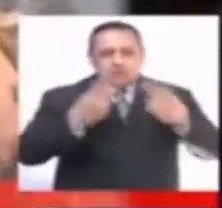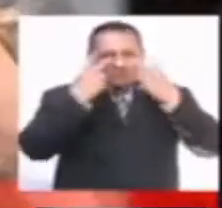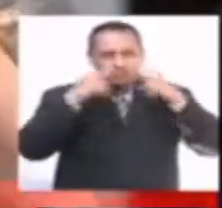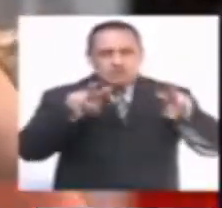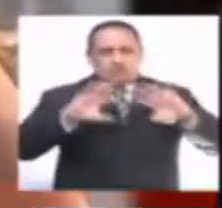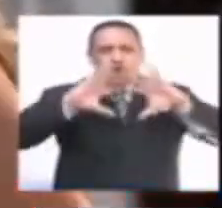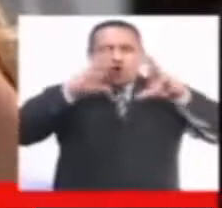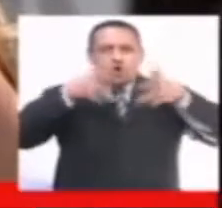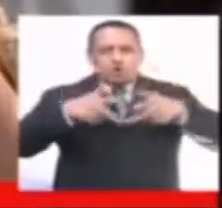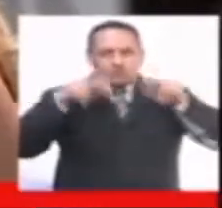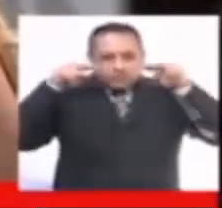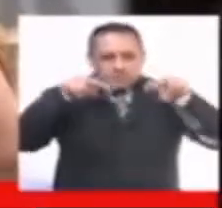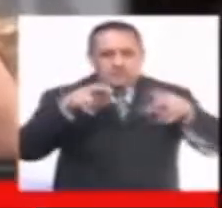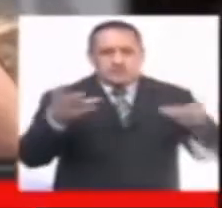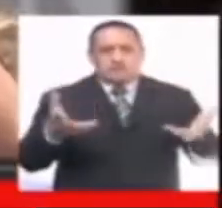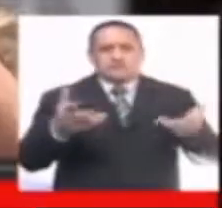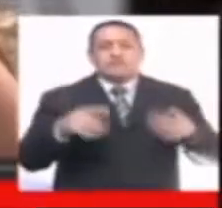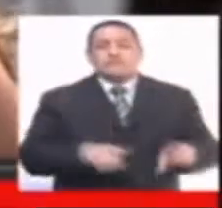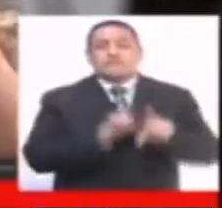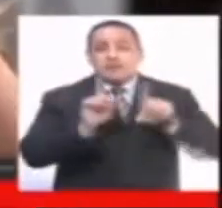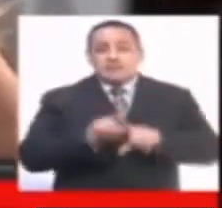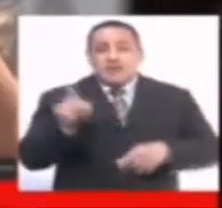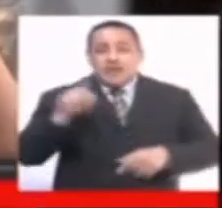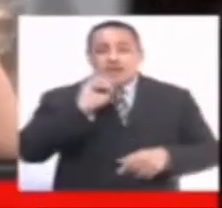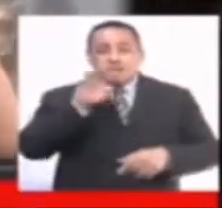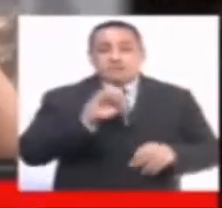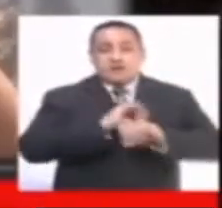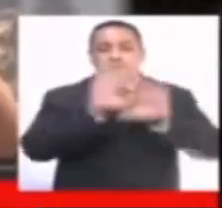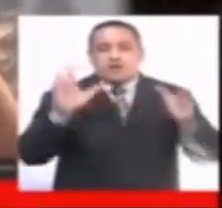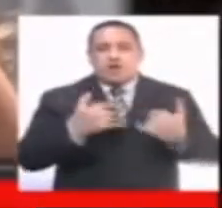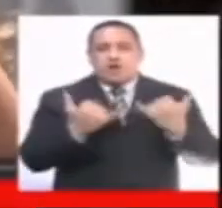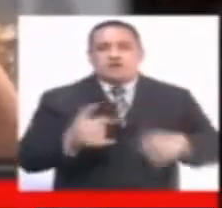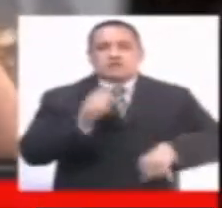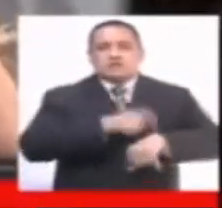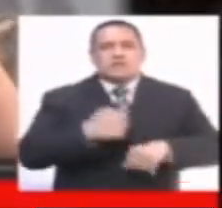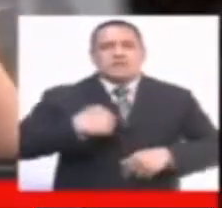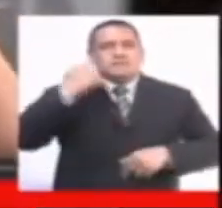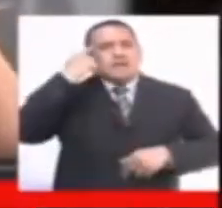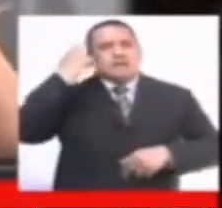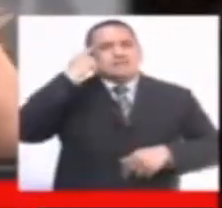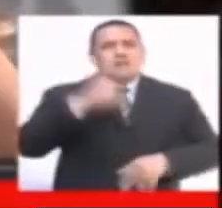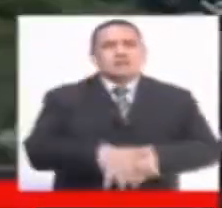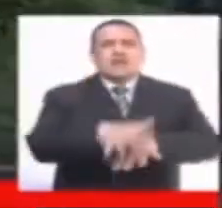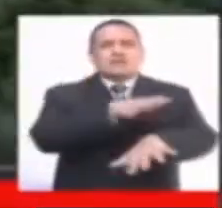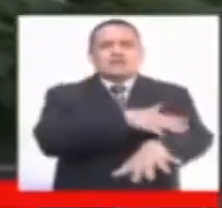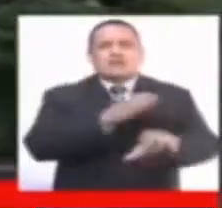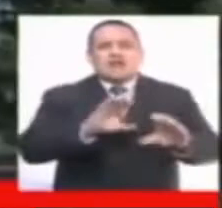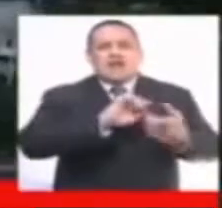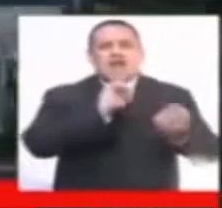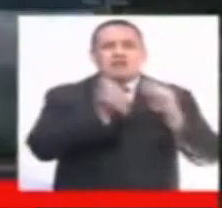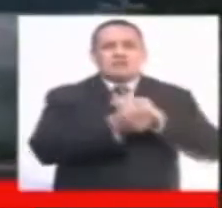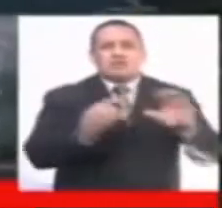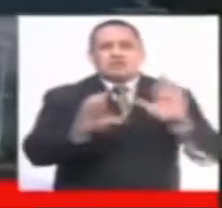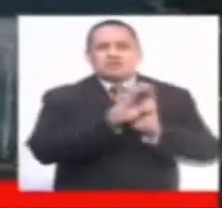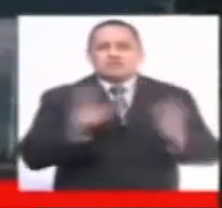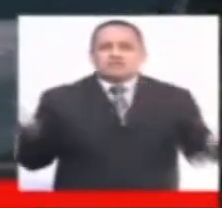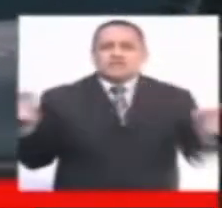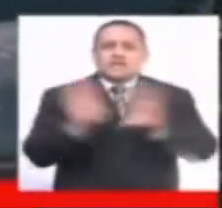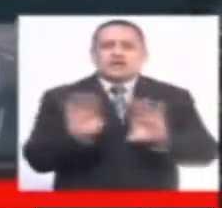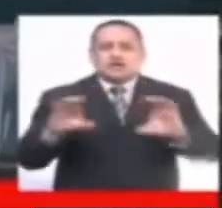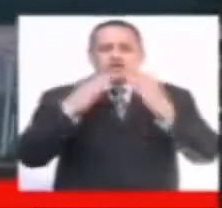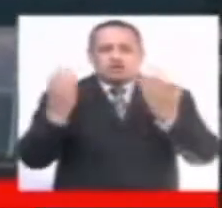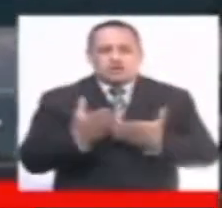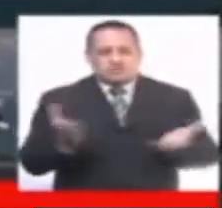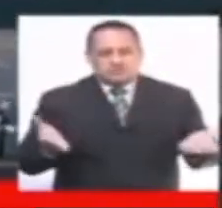el mundo entero. También fue enfática en señalar que no es momento de pensar en una asamblea constituyente y encerrar el Congreso, sino